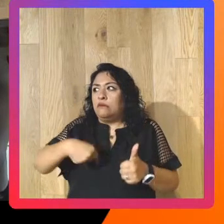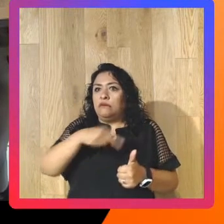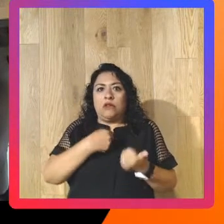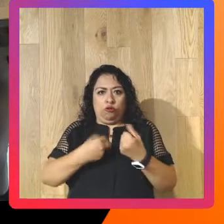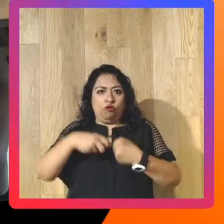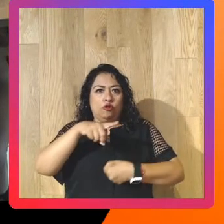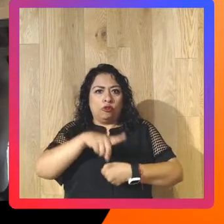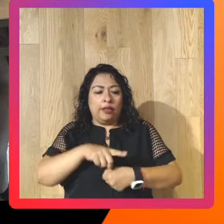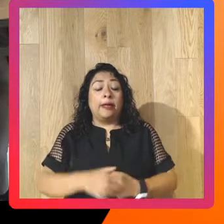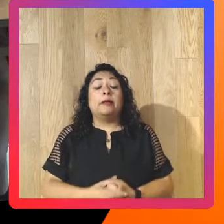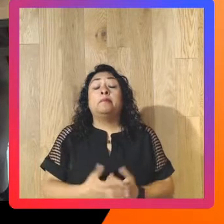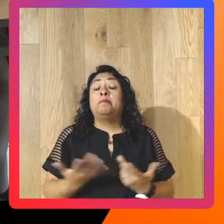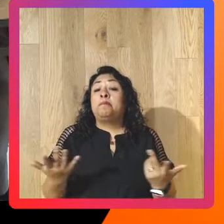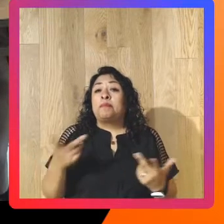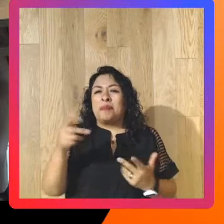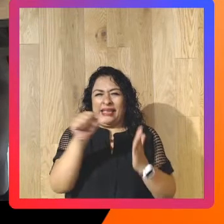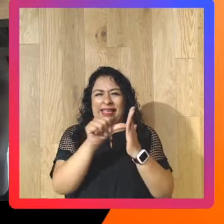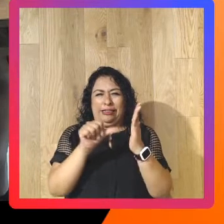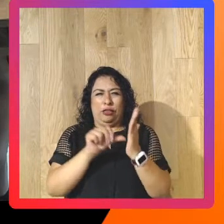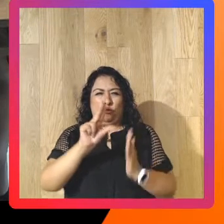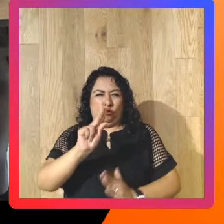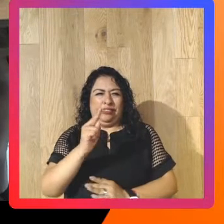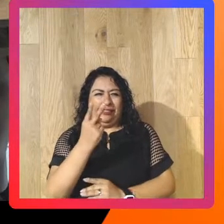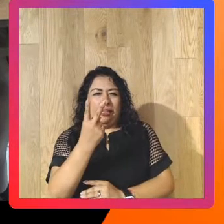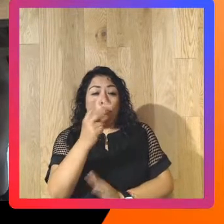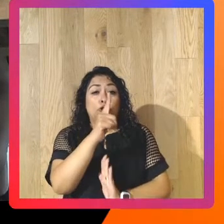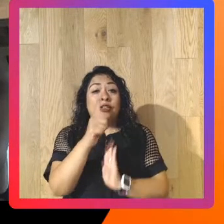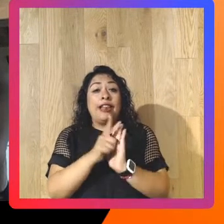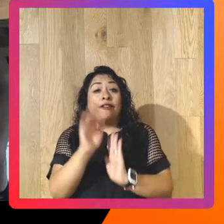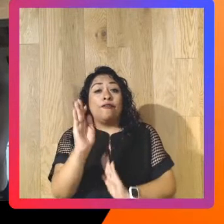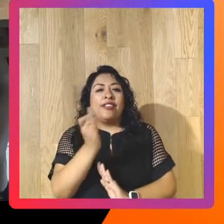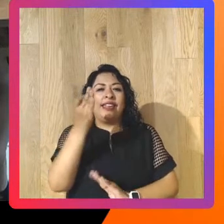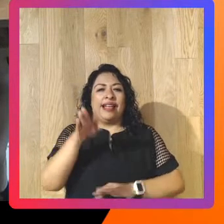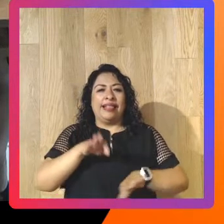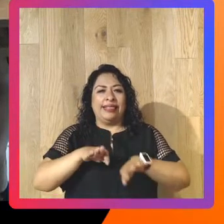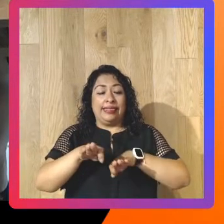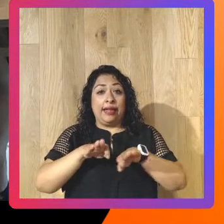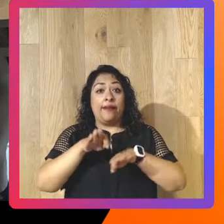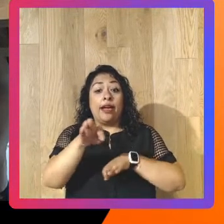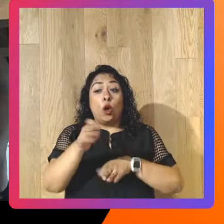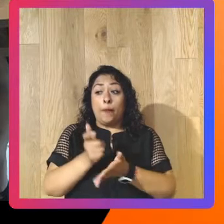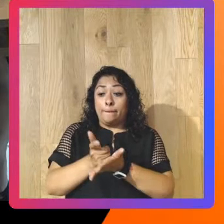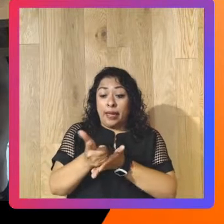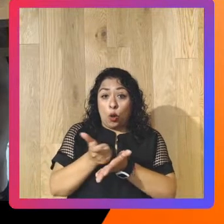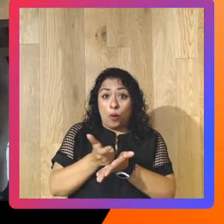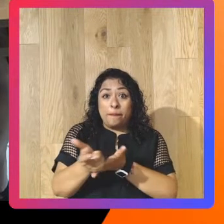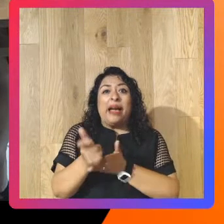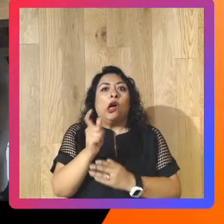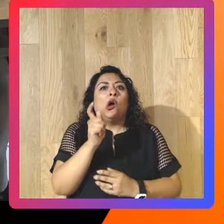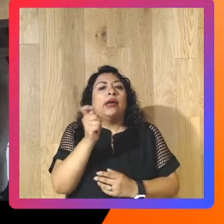sociedad. De acuerdo con el artículo 82 de la Ley Federal del Trabajo, el salario es